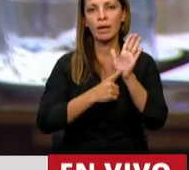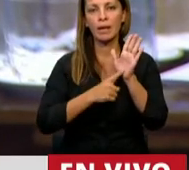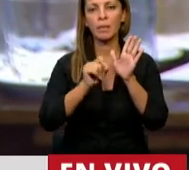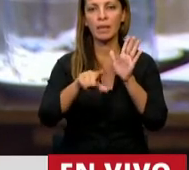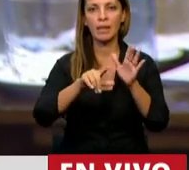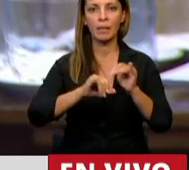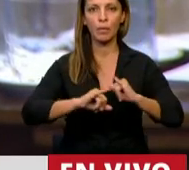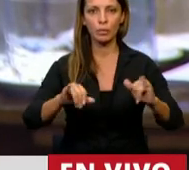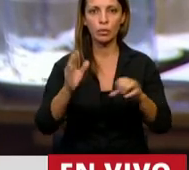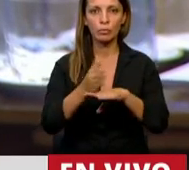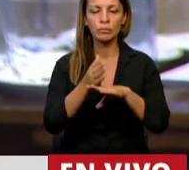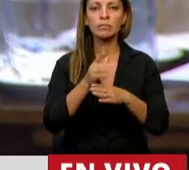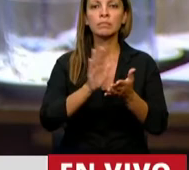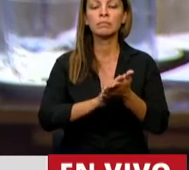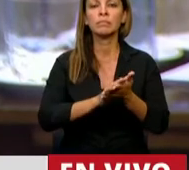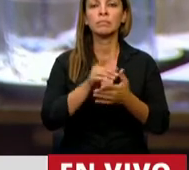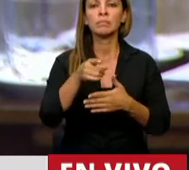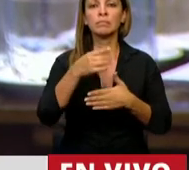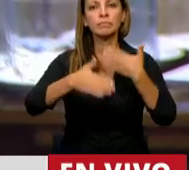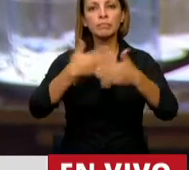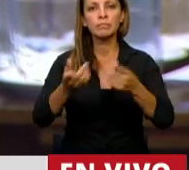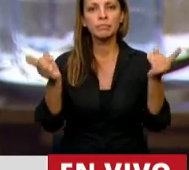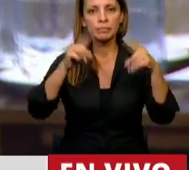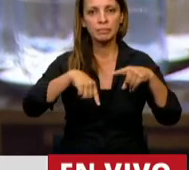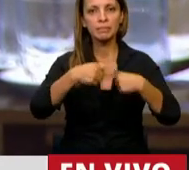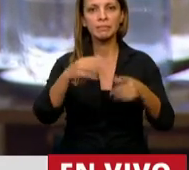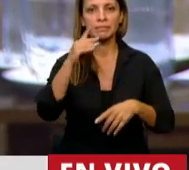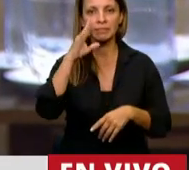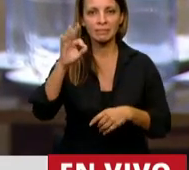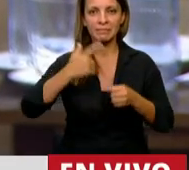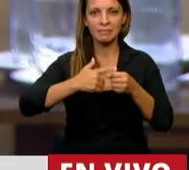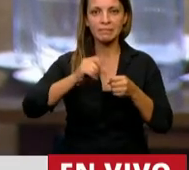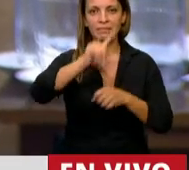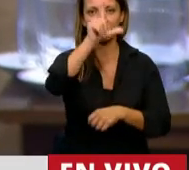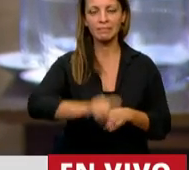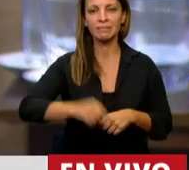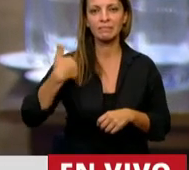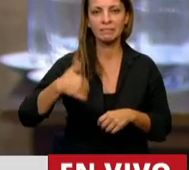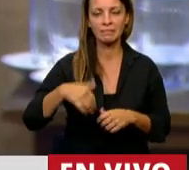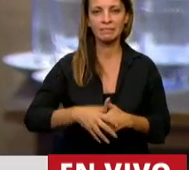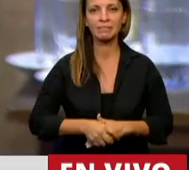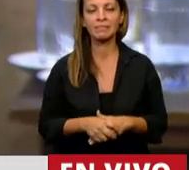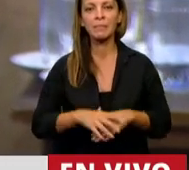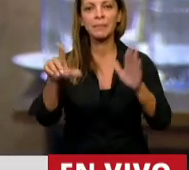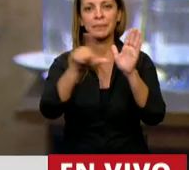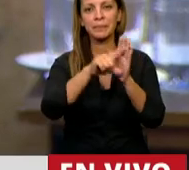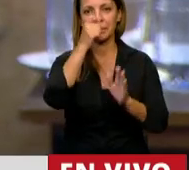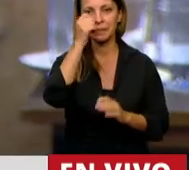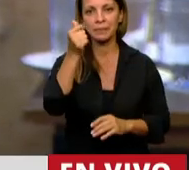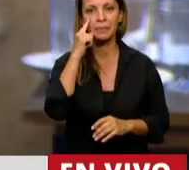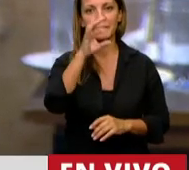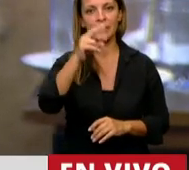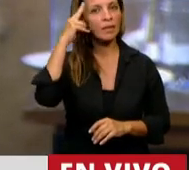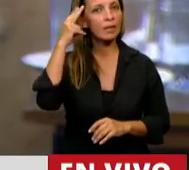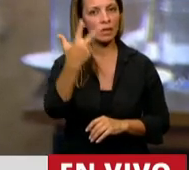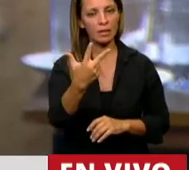la producción y uso sustentable de biocombustible en el territorio de la Nación Argentina, ley